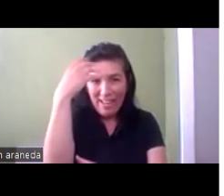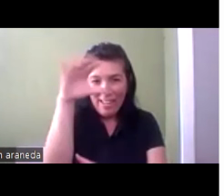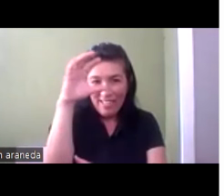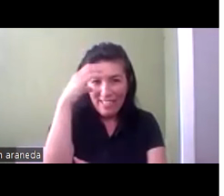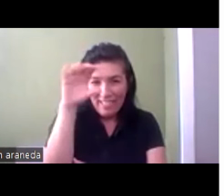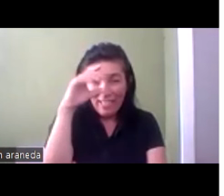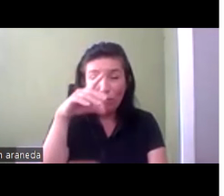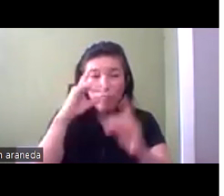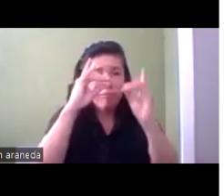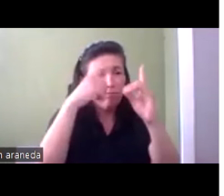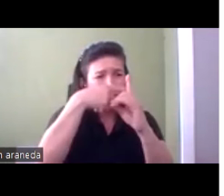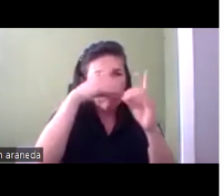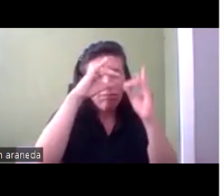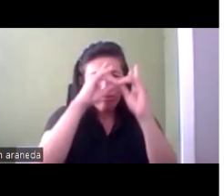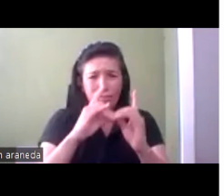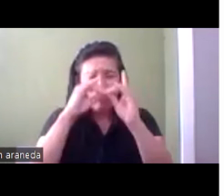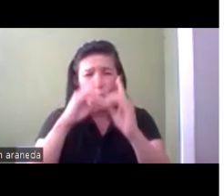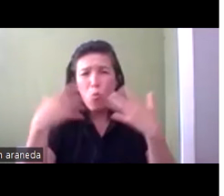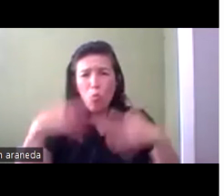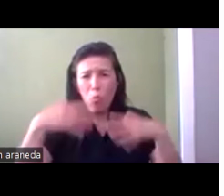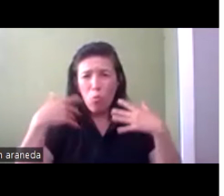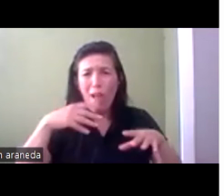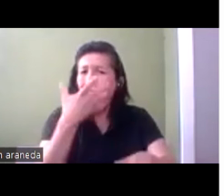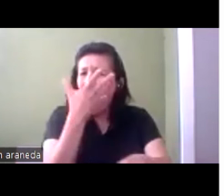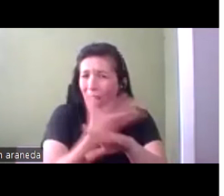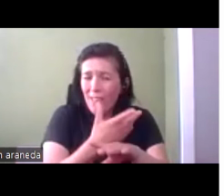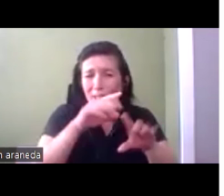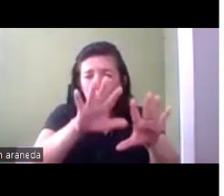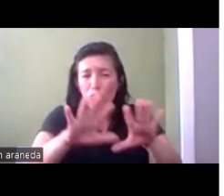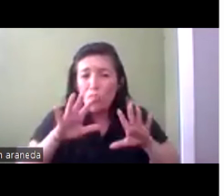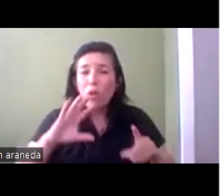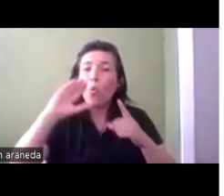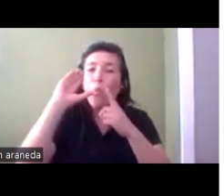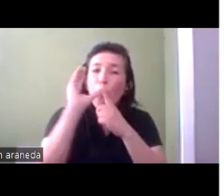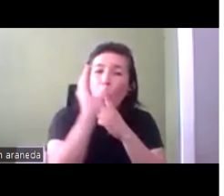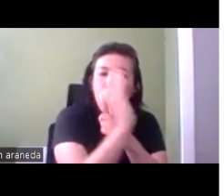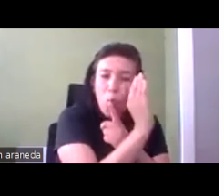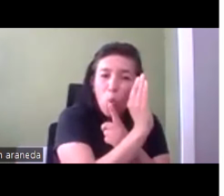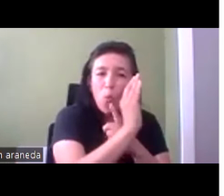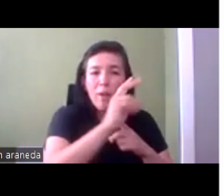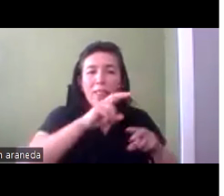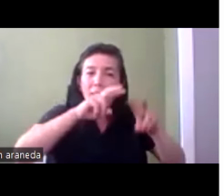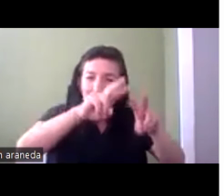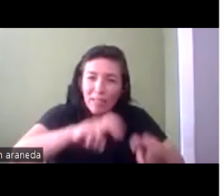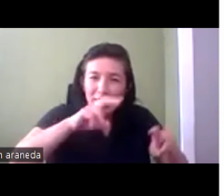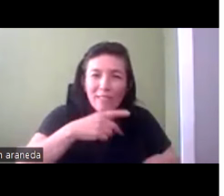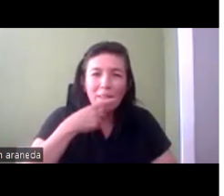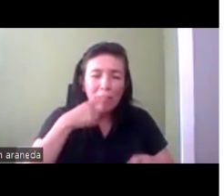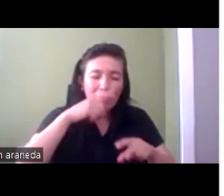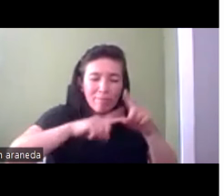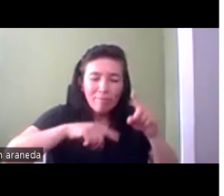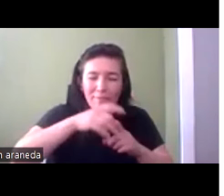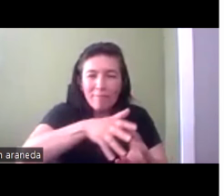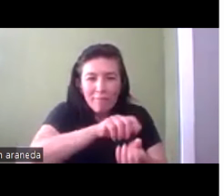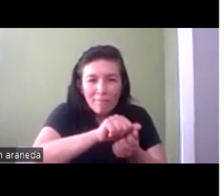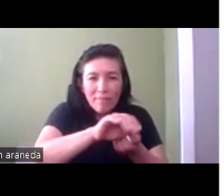adquirido, digamos, una gran relevancia en términos de culturas agroalfareras, digamos, dentro del semiario, ¿ya? O sea, al menos